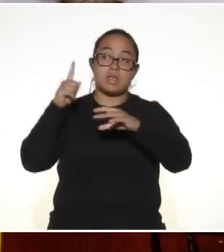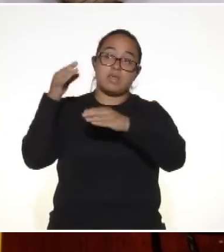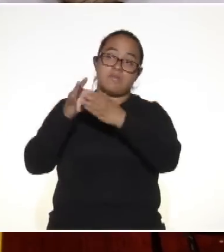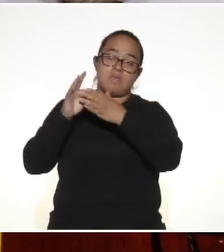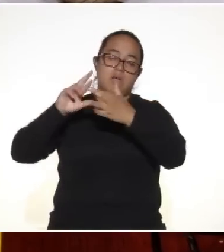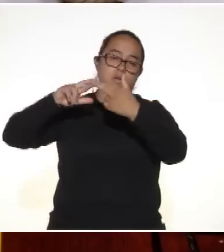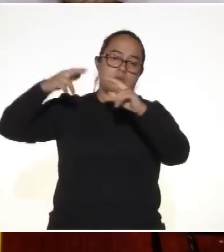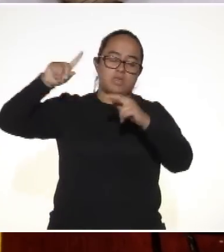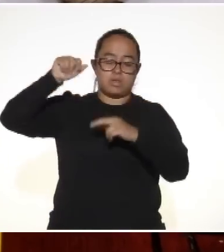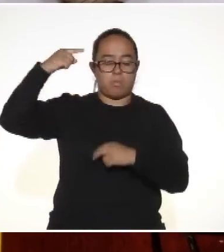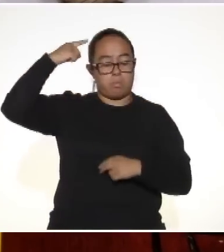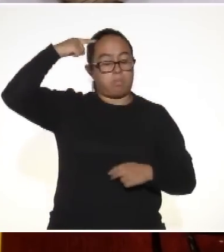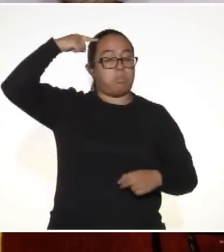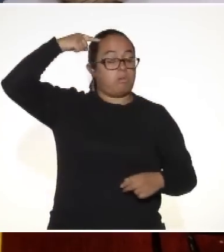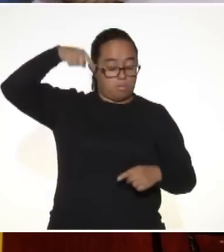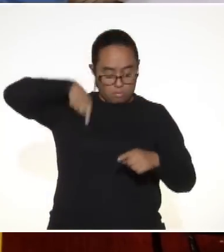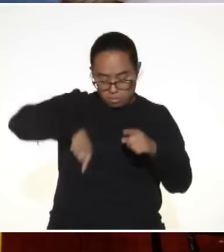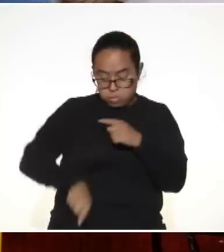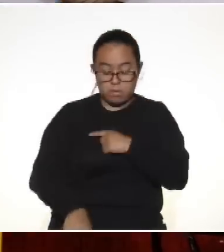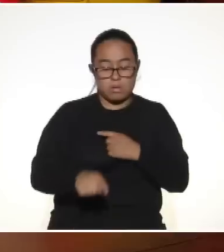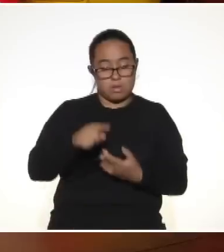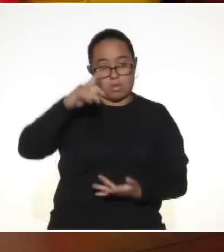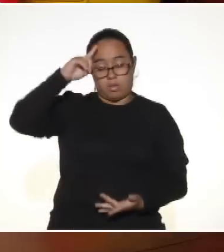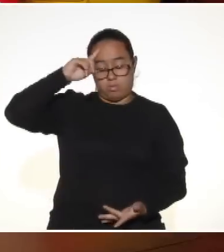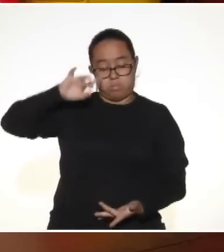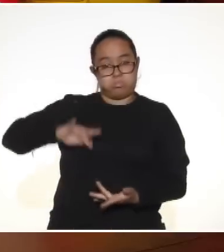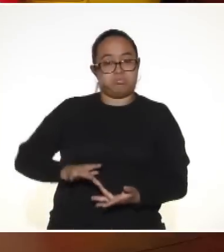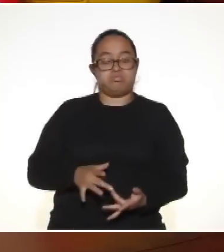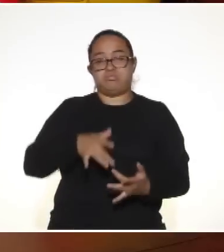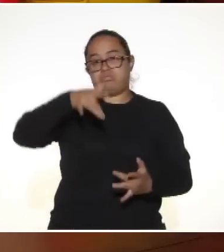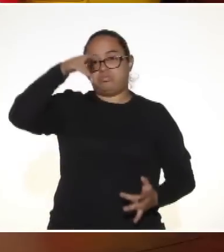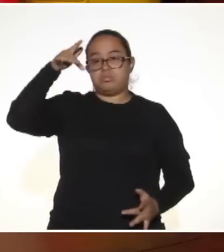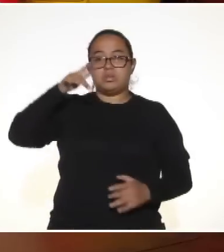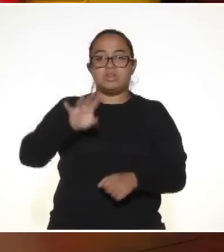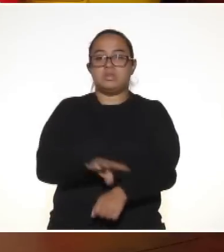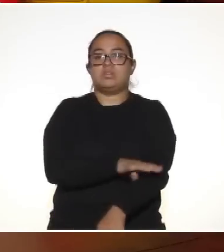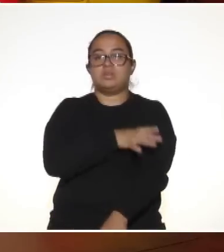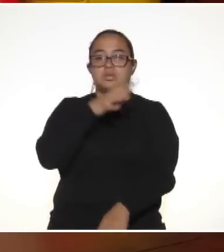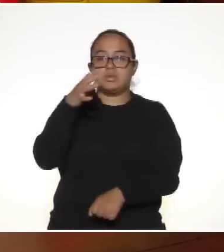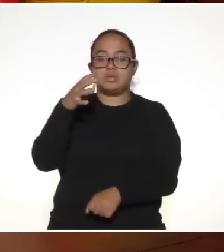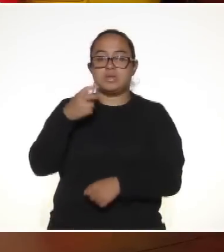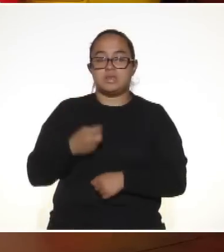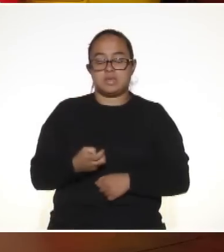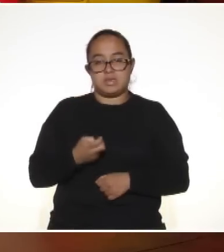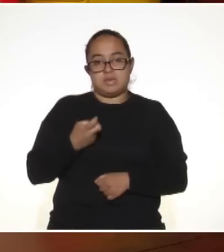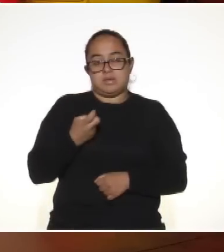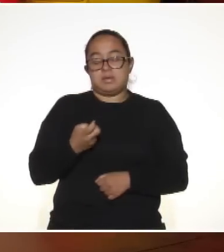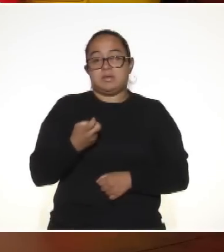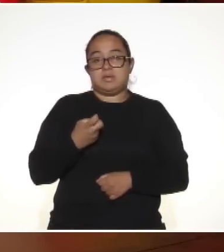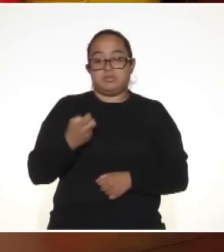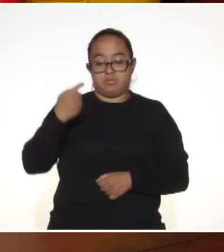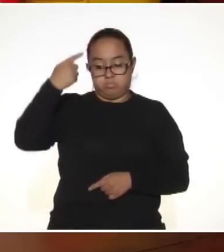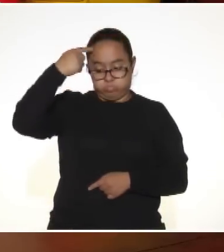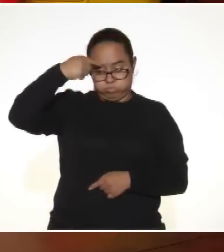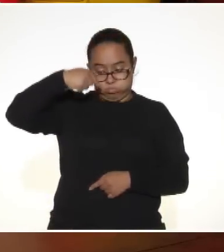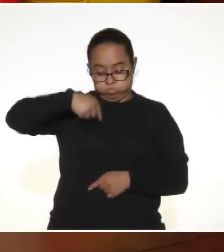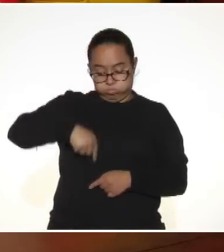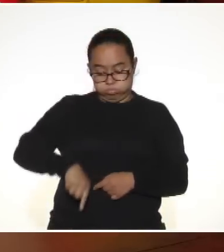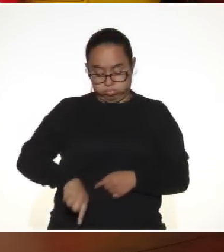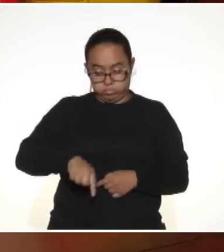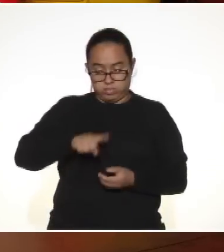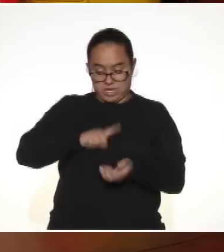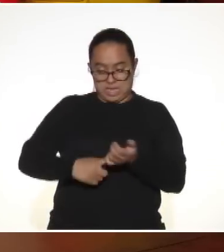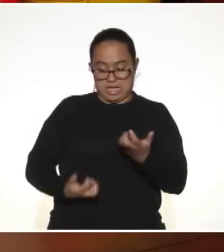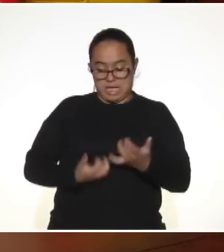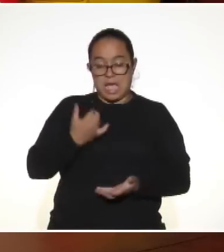le entró por la cabeza y le salió por el pie, porque pues es corriente. Claro. Entonces quema donde entra y quema donde sale y por donde pasa. Y por todo el adentro, trayecto,